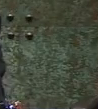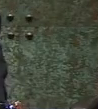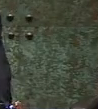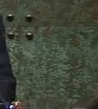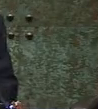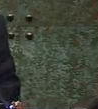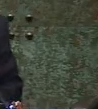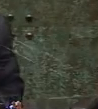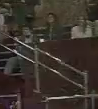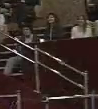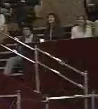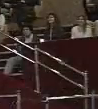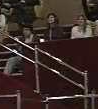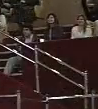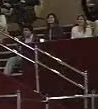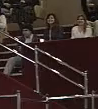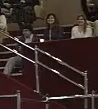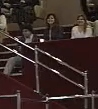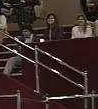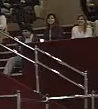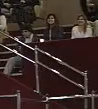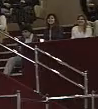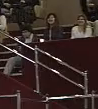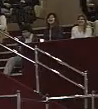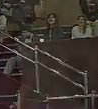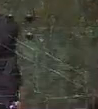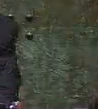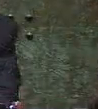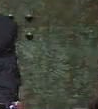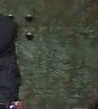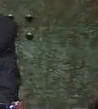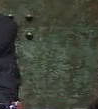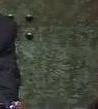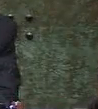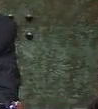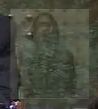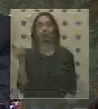Hay almuerzo con el diputado. Para continuar el debate, le ofrezco la palabra al diputado